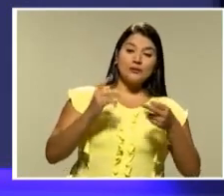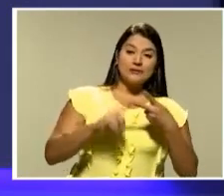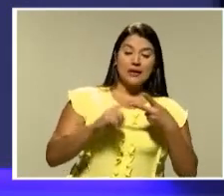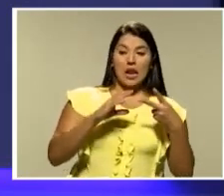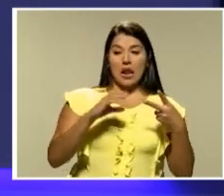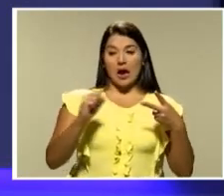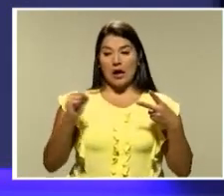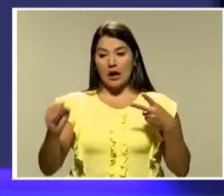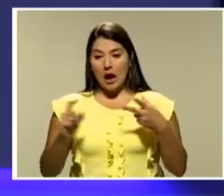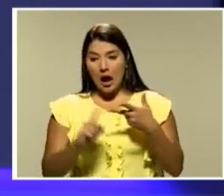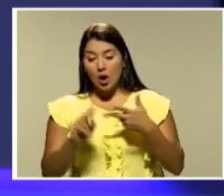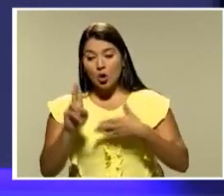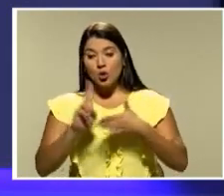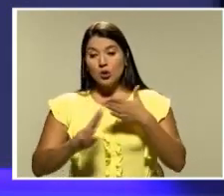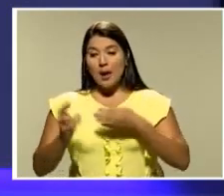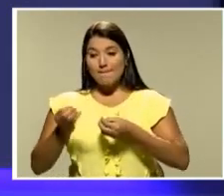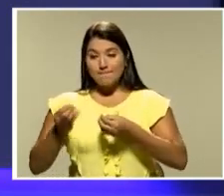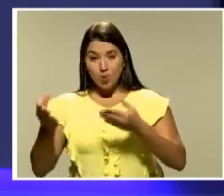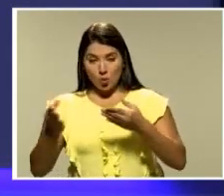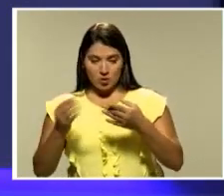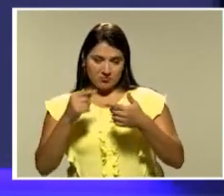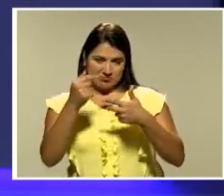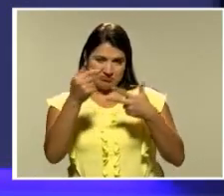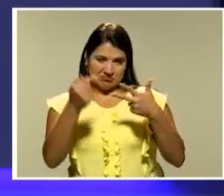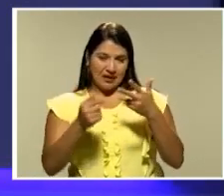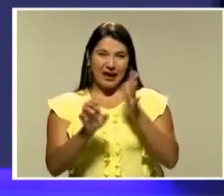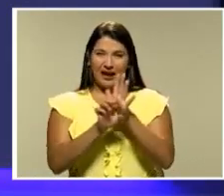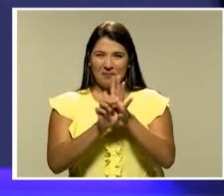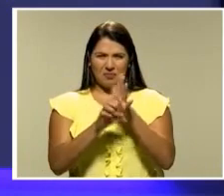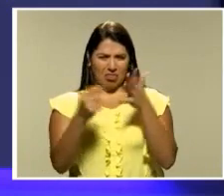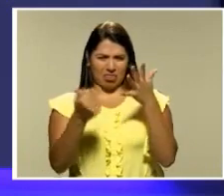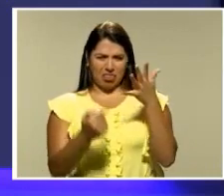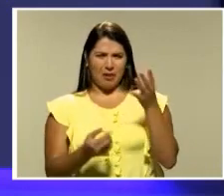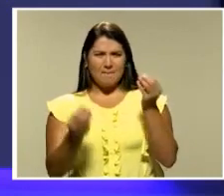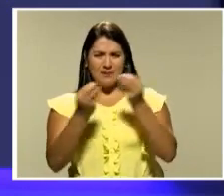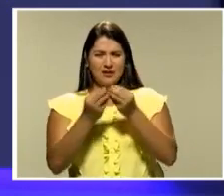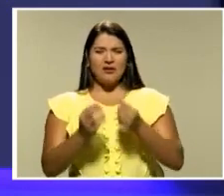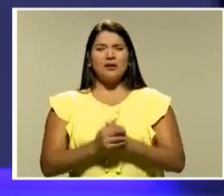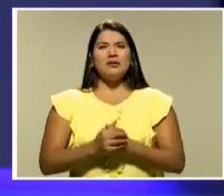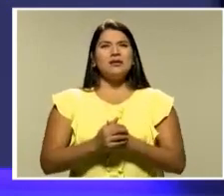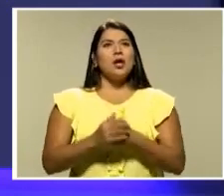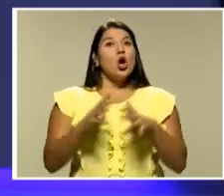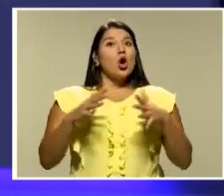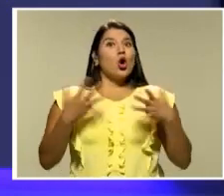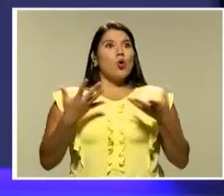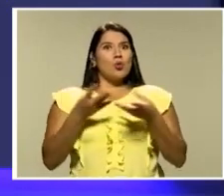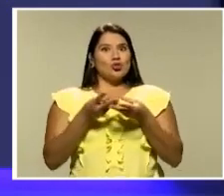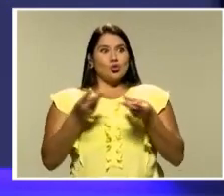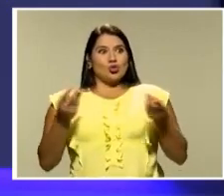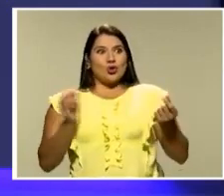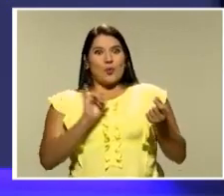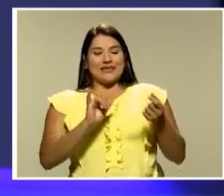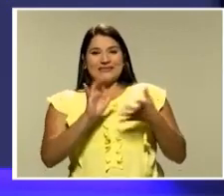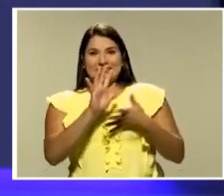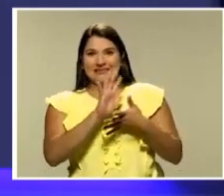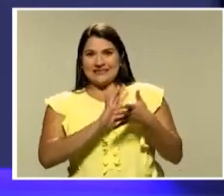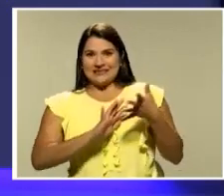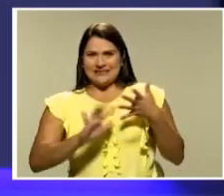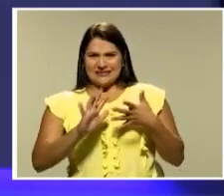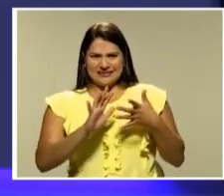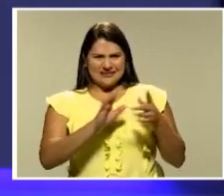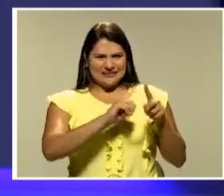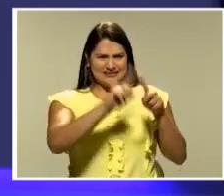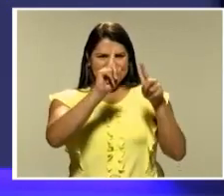Caja, el de las universidades públicas, para nombrar algunos. ¿Cómo se desenreda esa maraña de